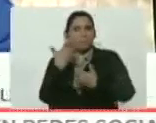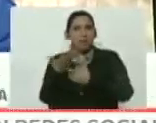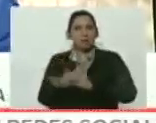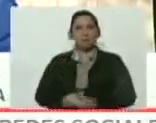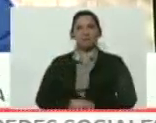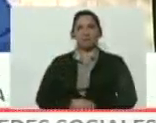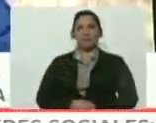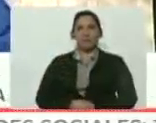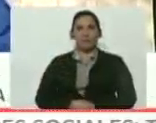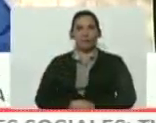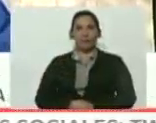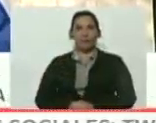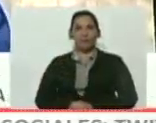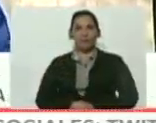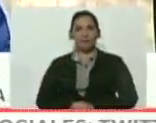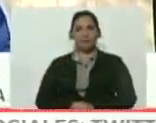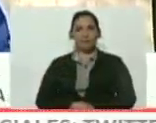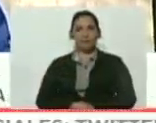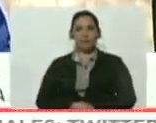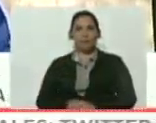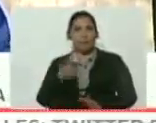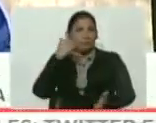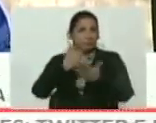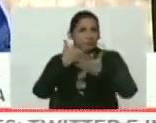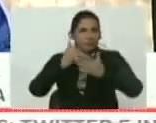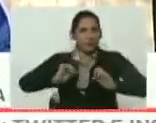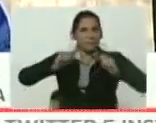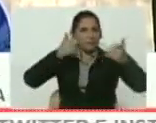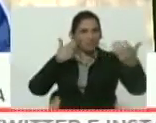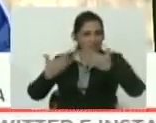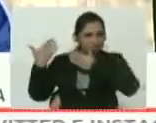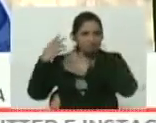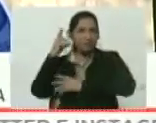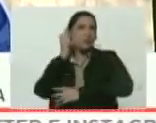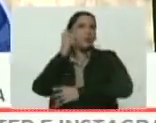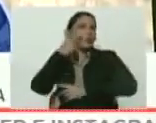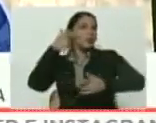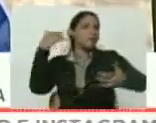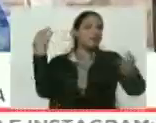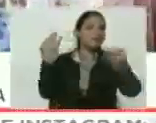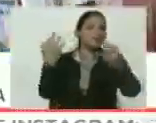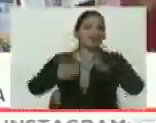transmitieron. Mire, mire, aquí empezaron, mira. Ajá.